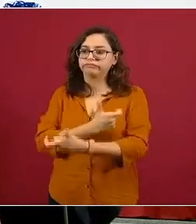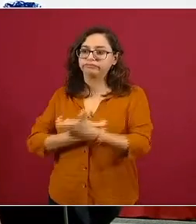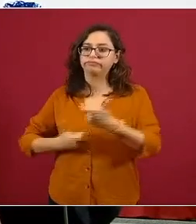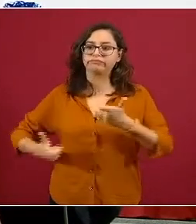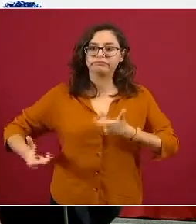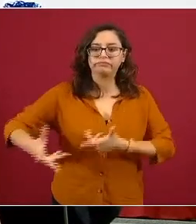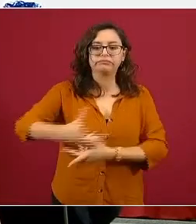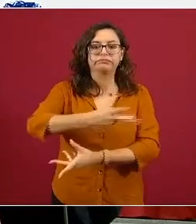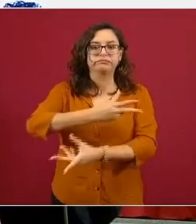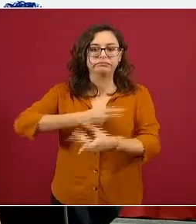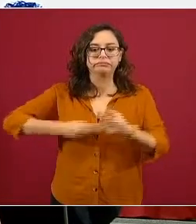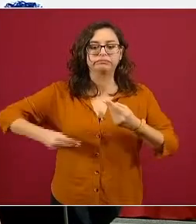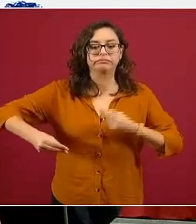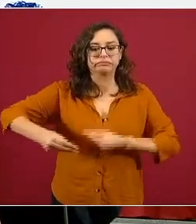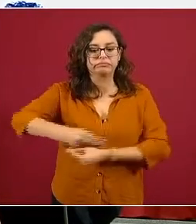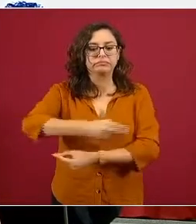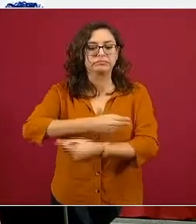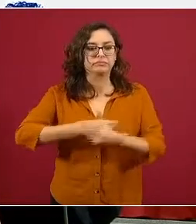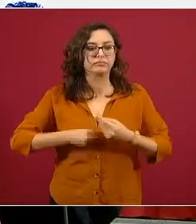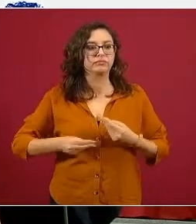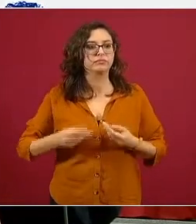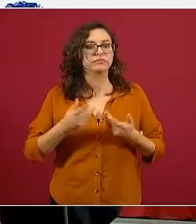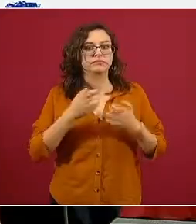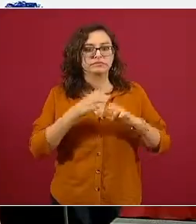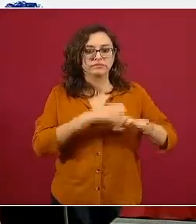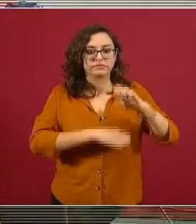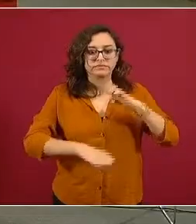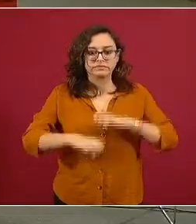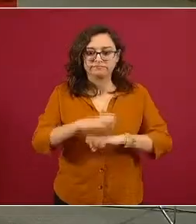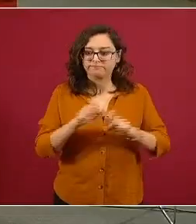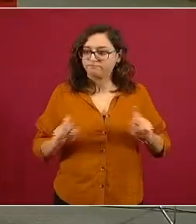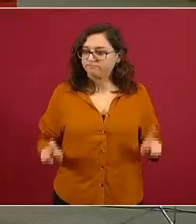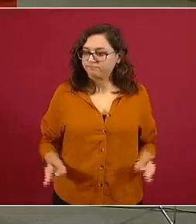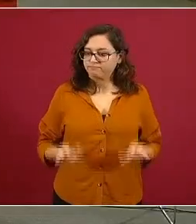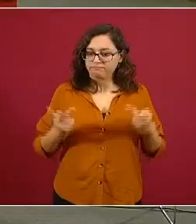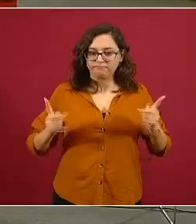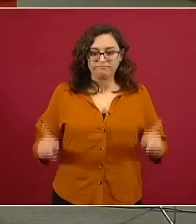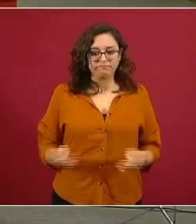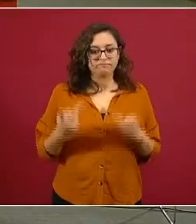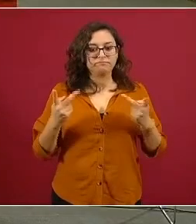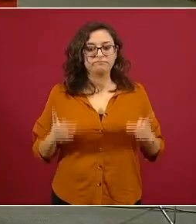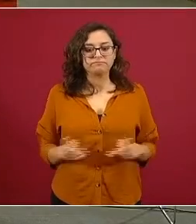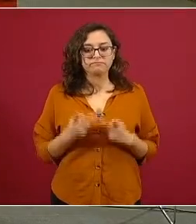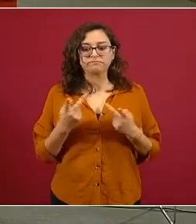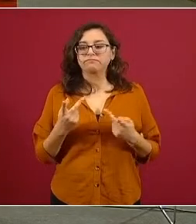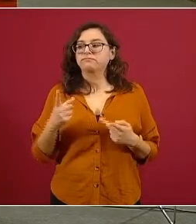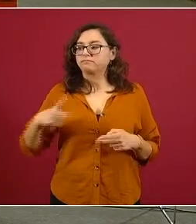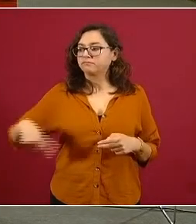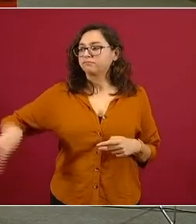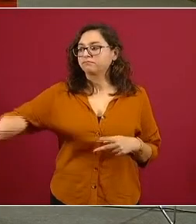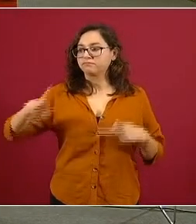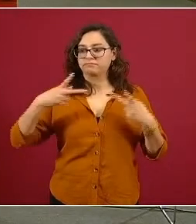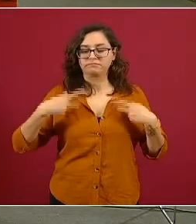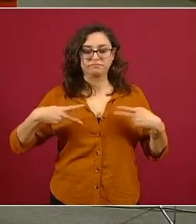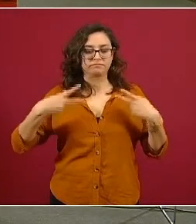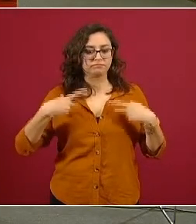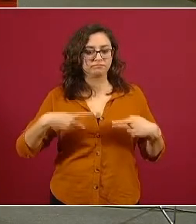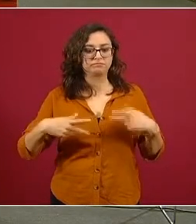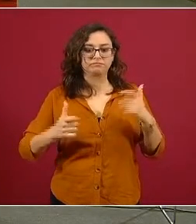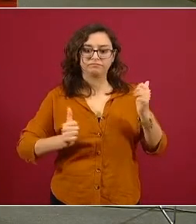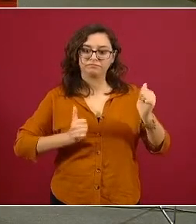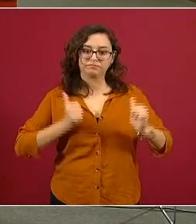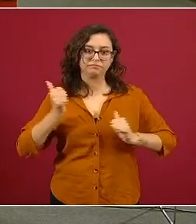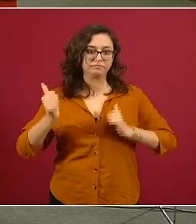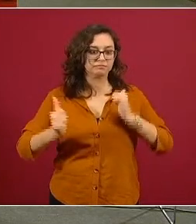empresas mover sus inventarios y prepararse para las ventas